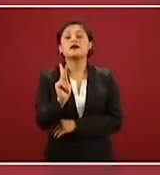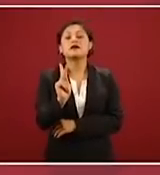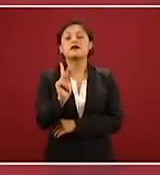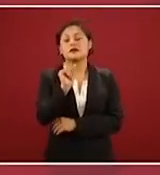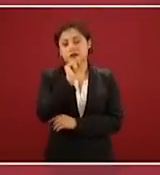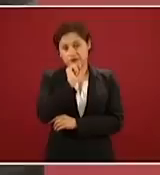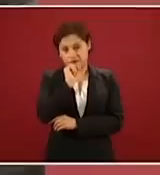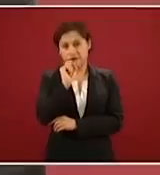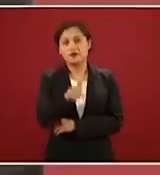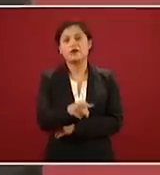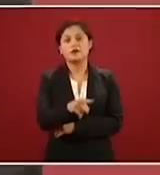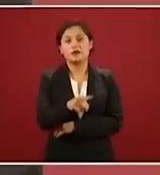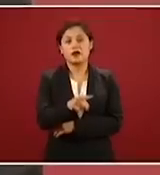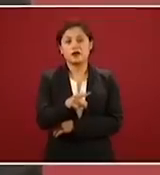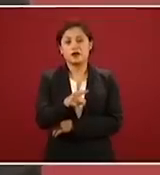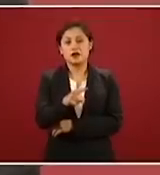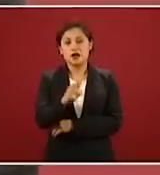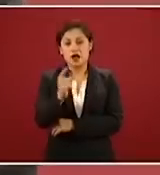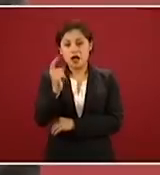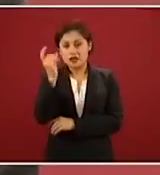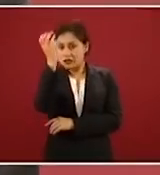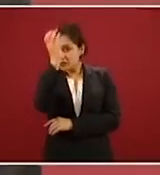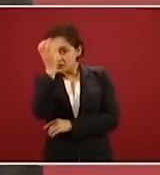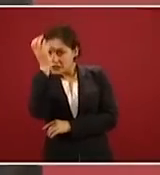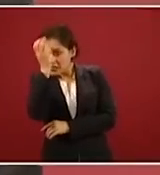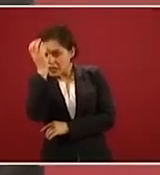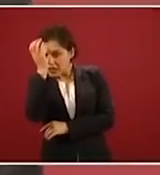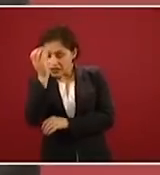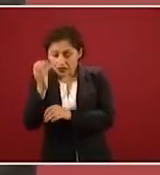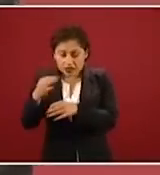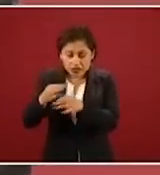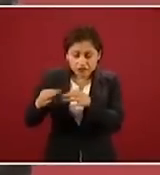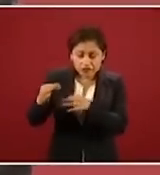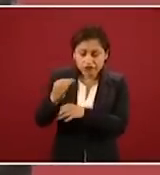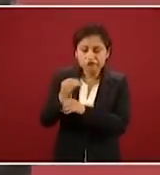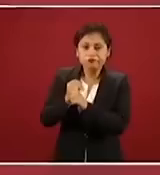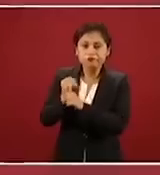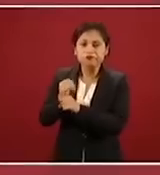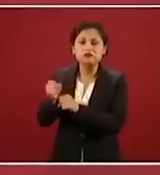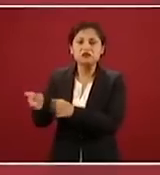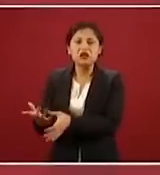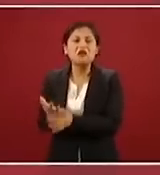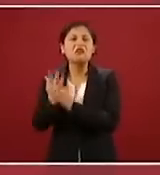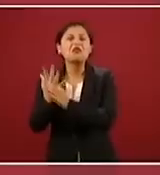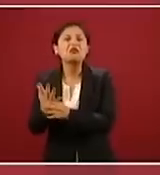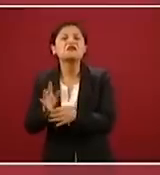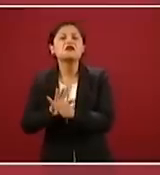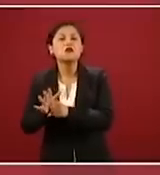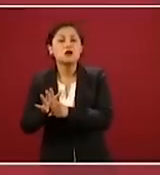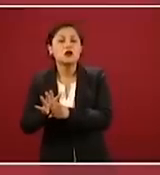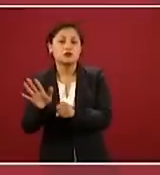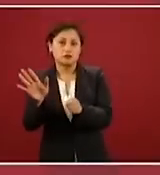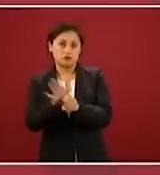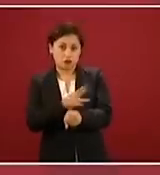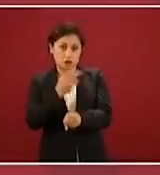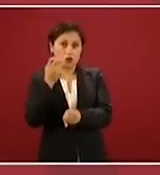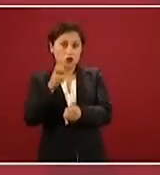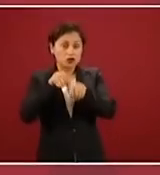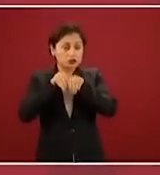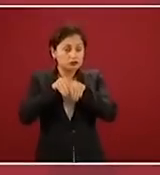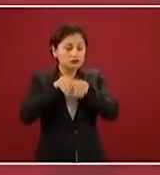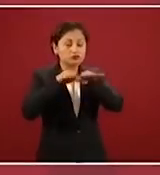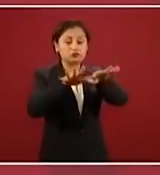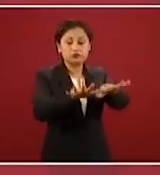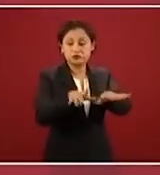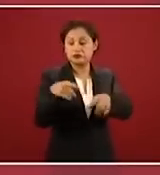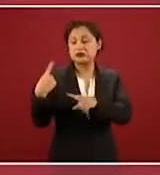a la técnica, a la ciencia, los que saben. Por eso este boletín científico de